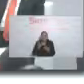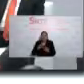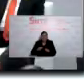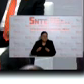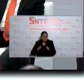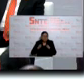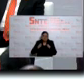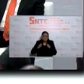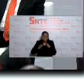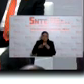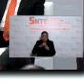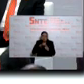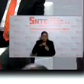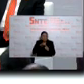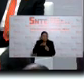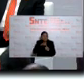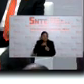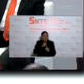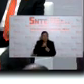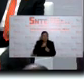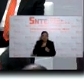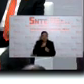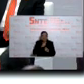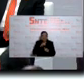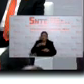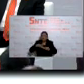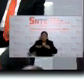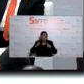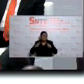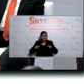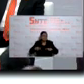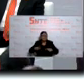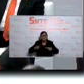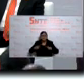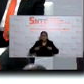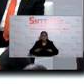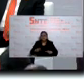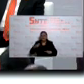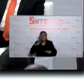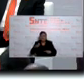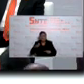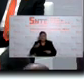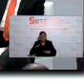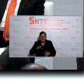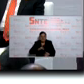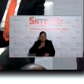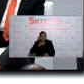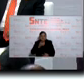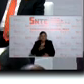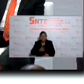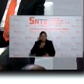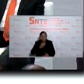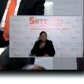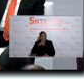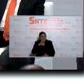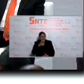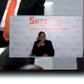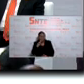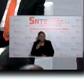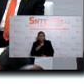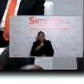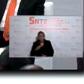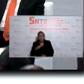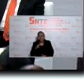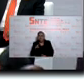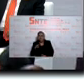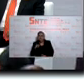esta afectación que tenemos los seres humanos, esto es el mundo emocional, esto es lo que llamamos vida. Damasio y todas